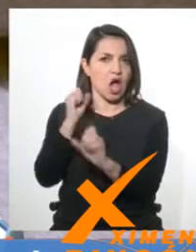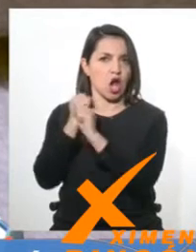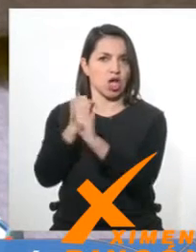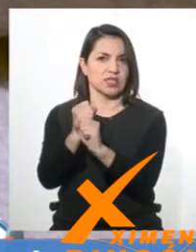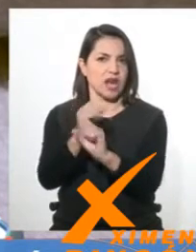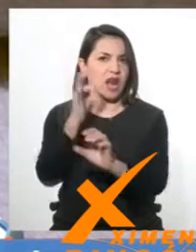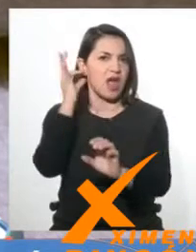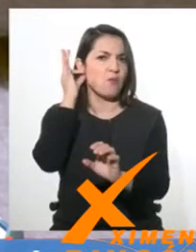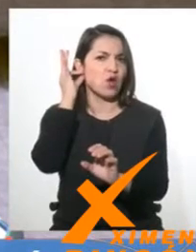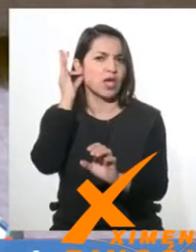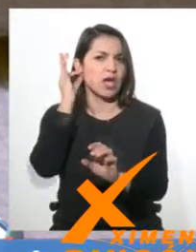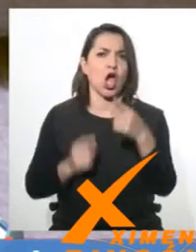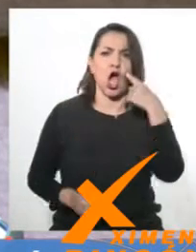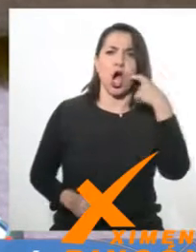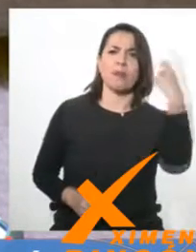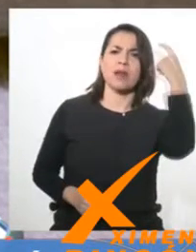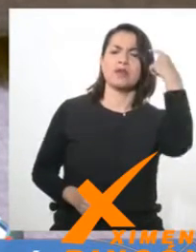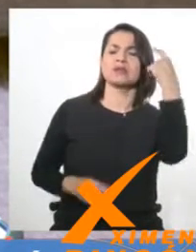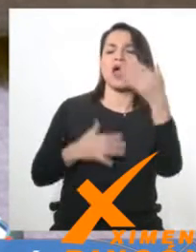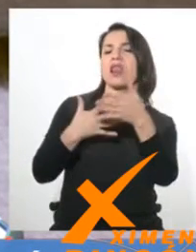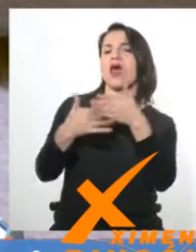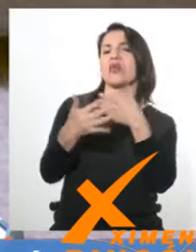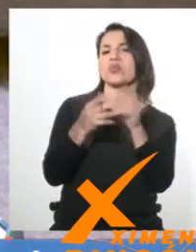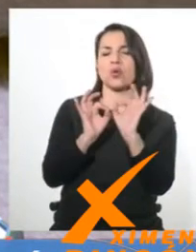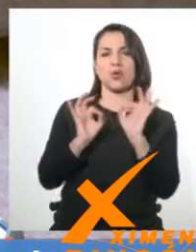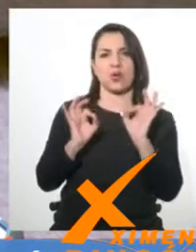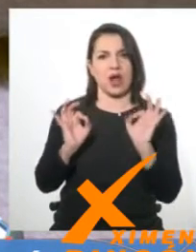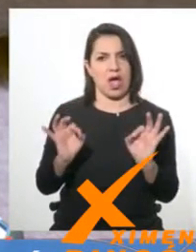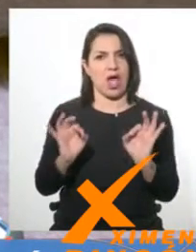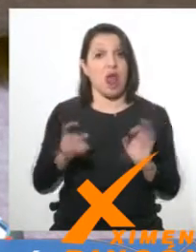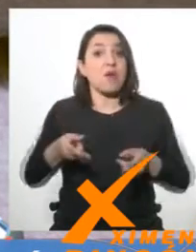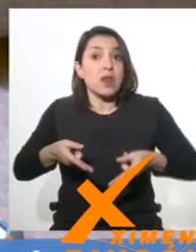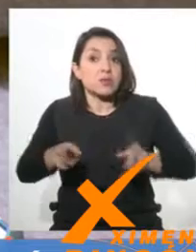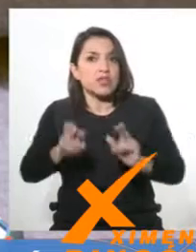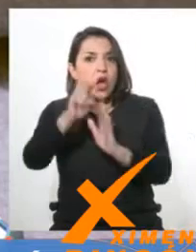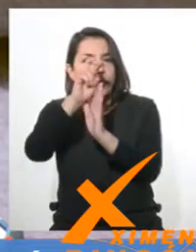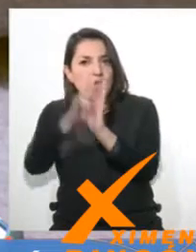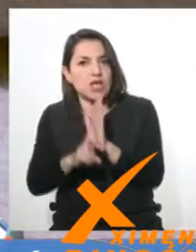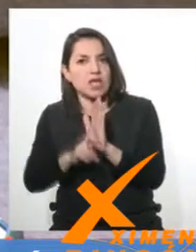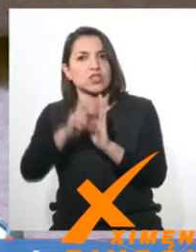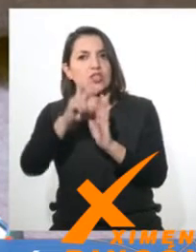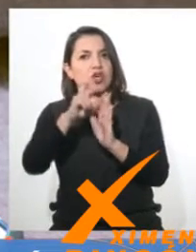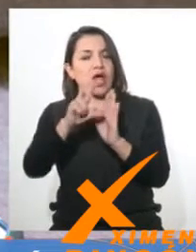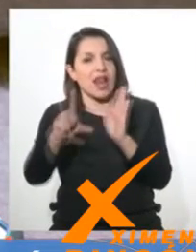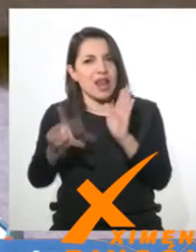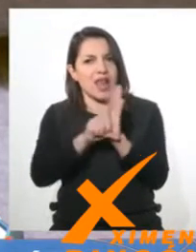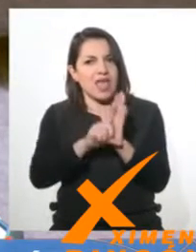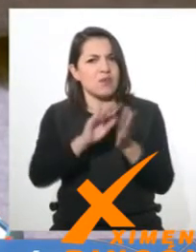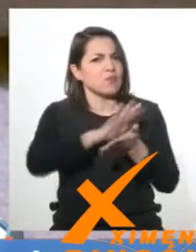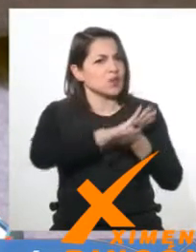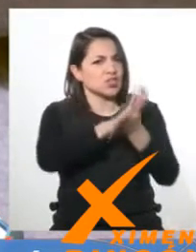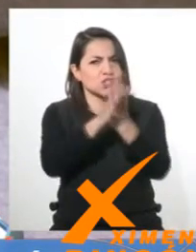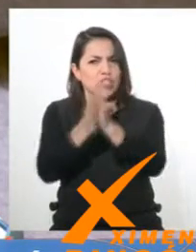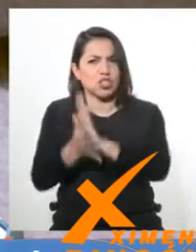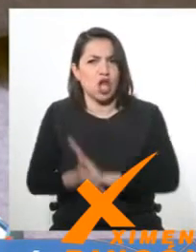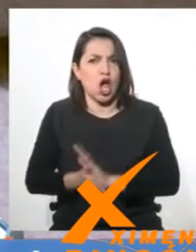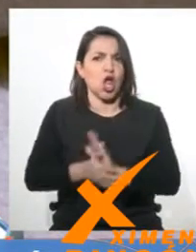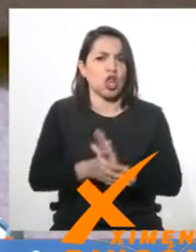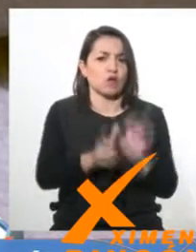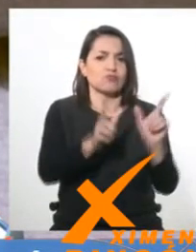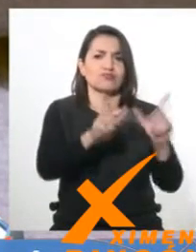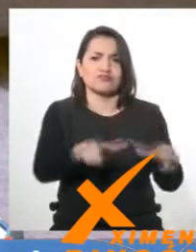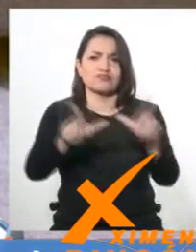natural, permitido al punto que se han presentado proyectos de ley por cada ámbito de relación en el que